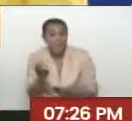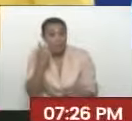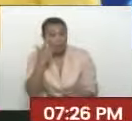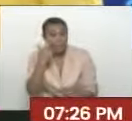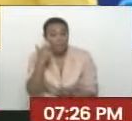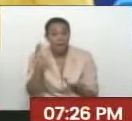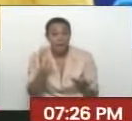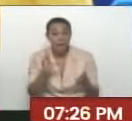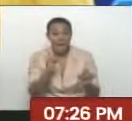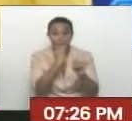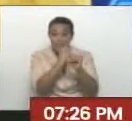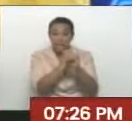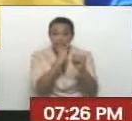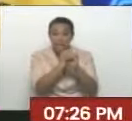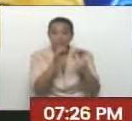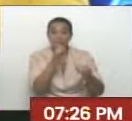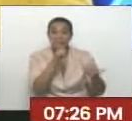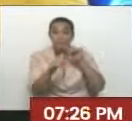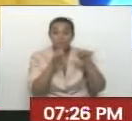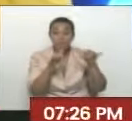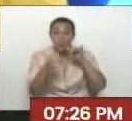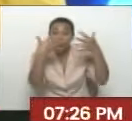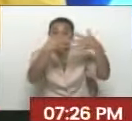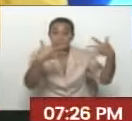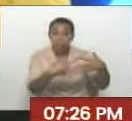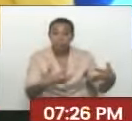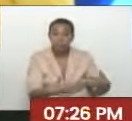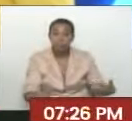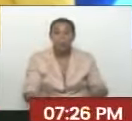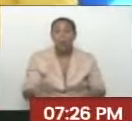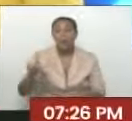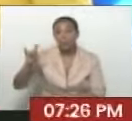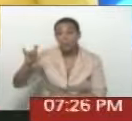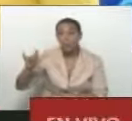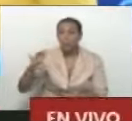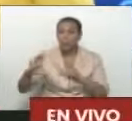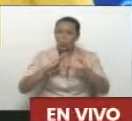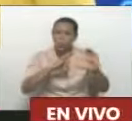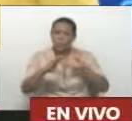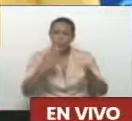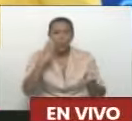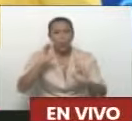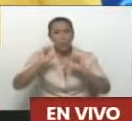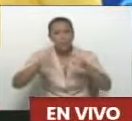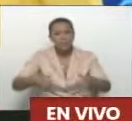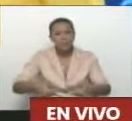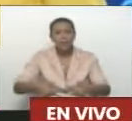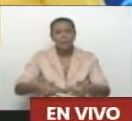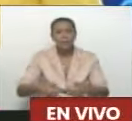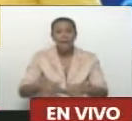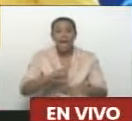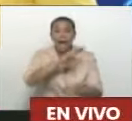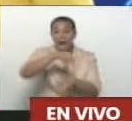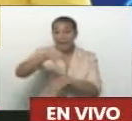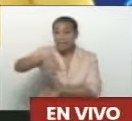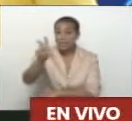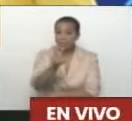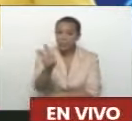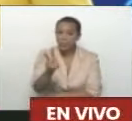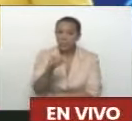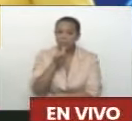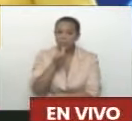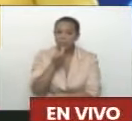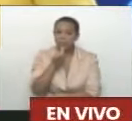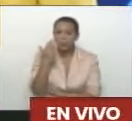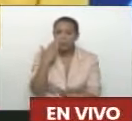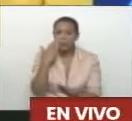a este recorrido por las redes y por los medios de comunicación. Comenzamos con a nivel nacional.